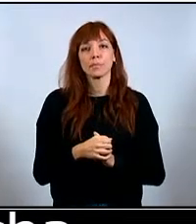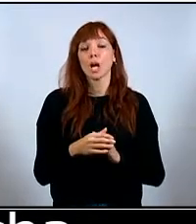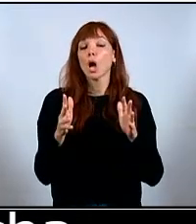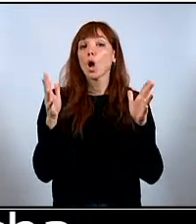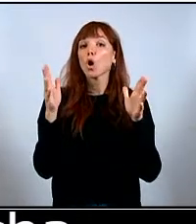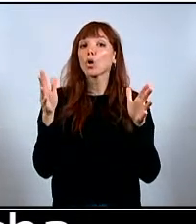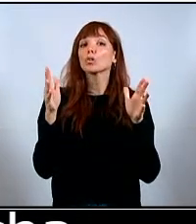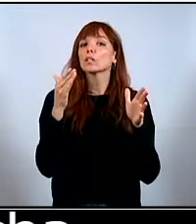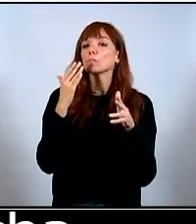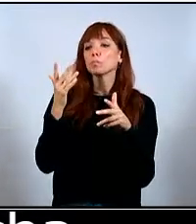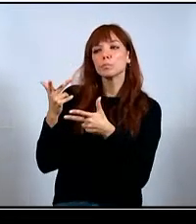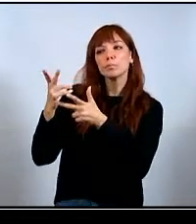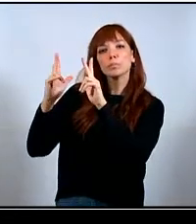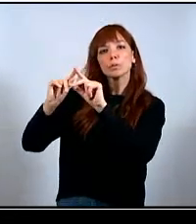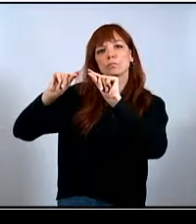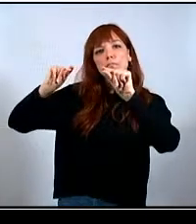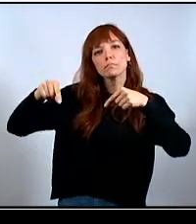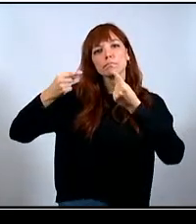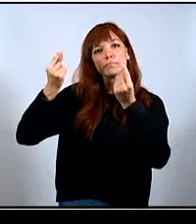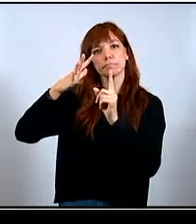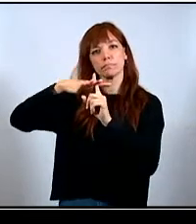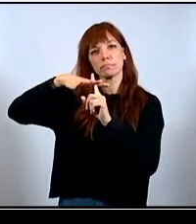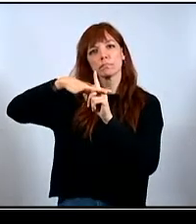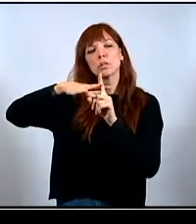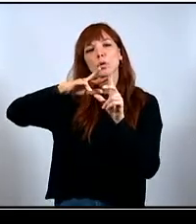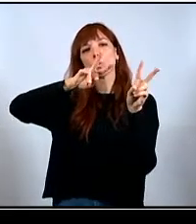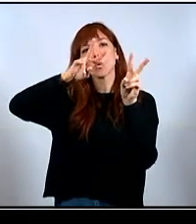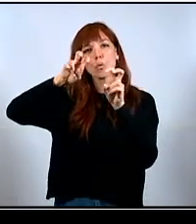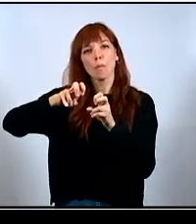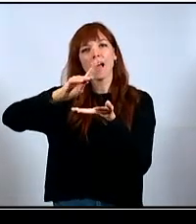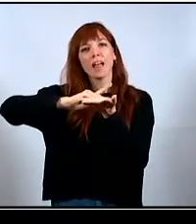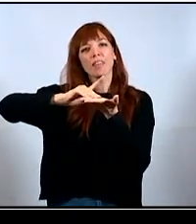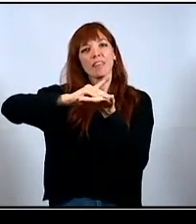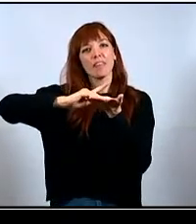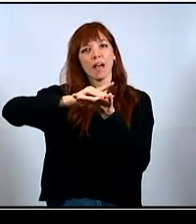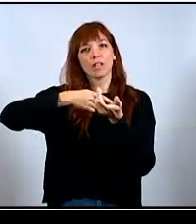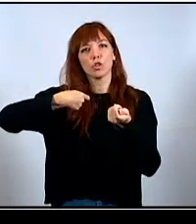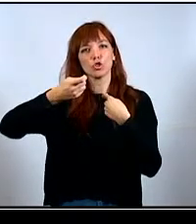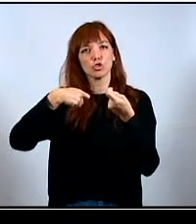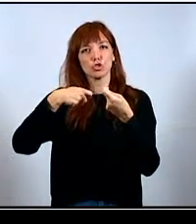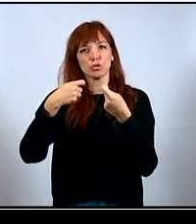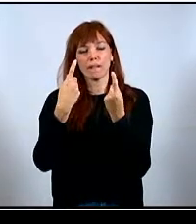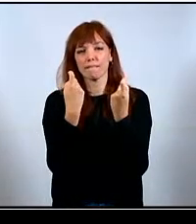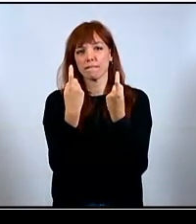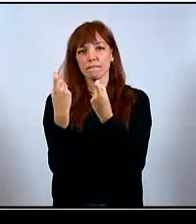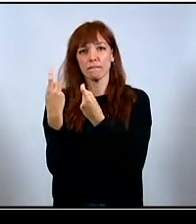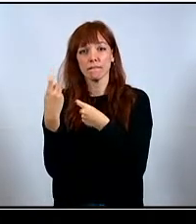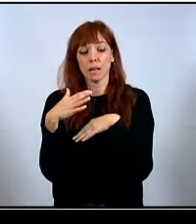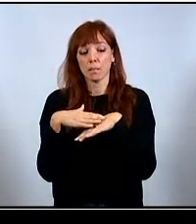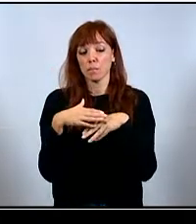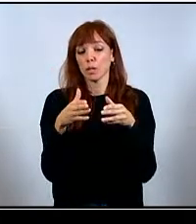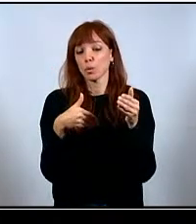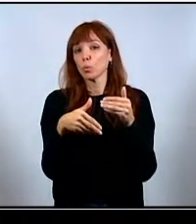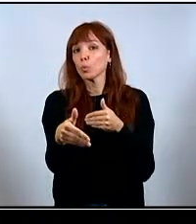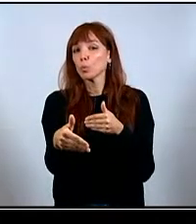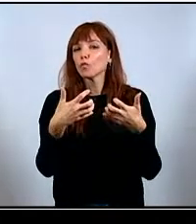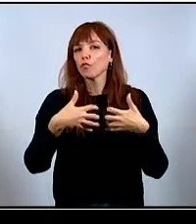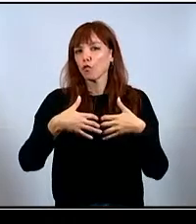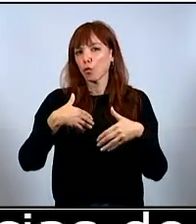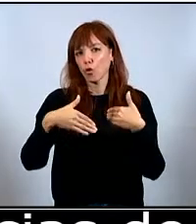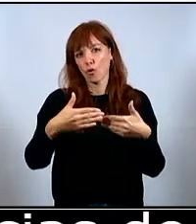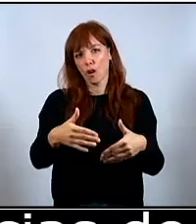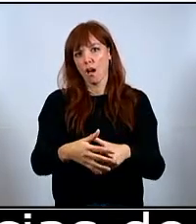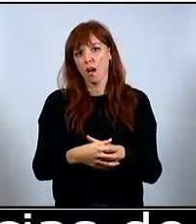la contratación de los suministros de nuevas licencias de bases de datos comerciales que son necesarias para el funcionamiento de la Administración regional.